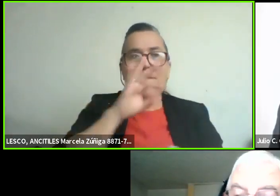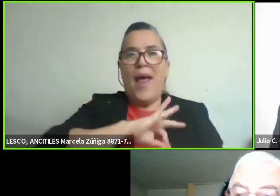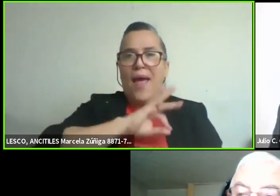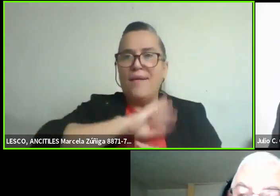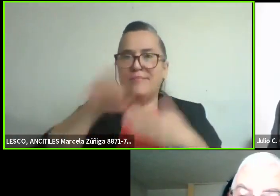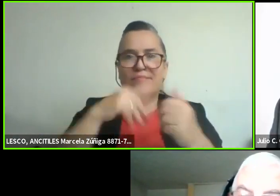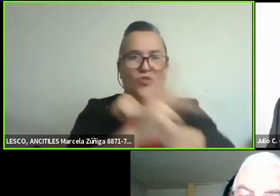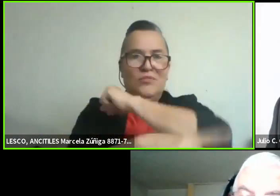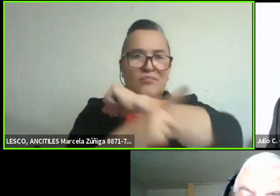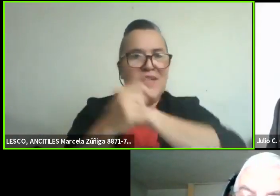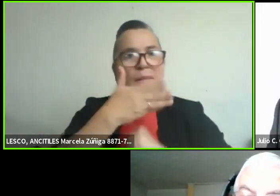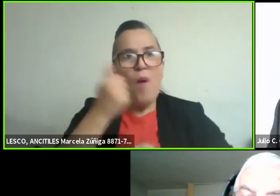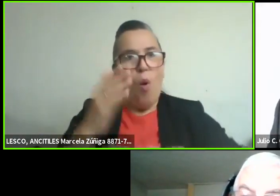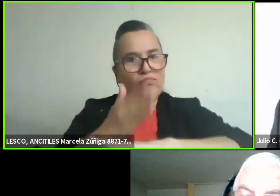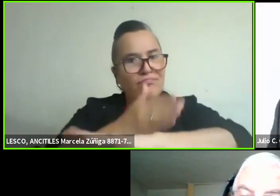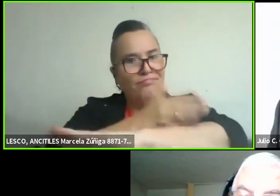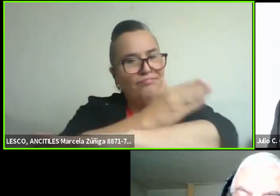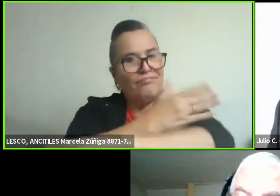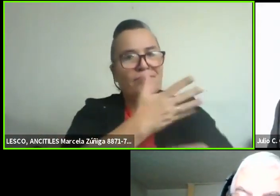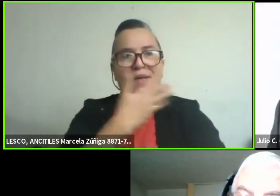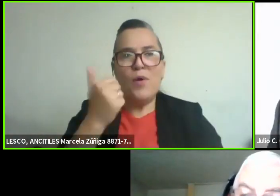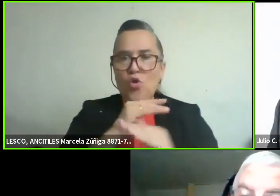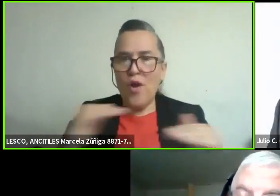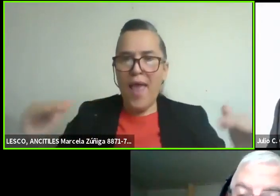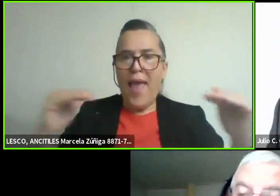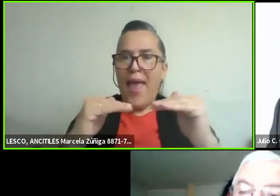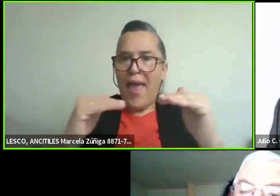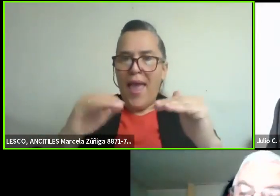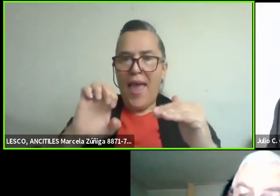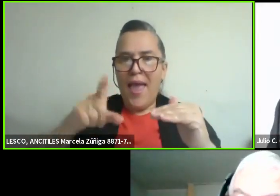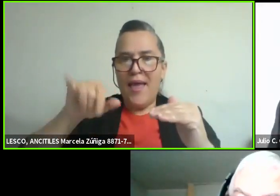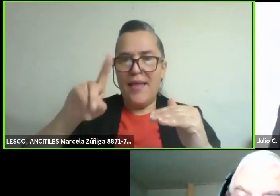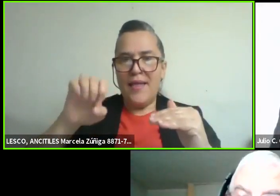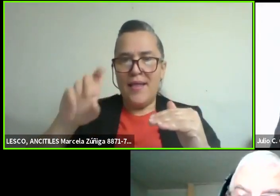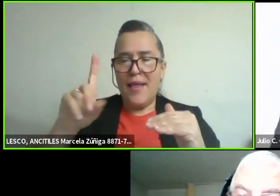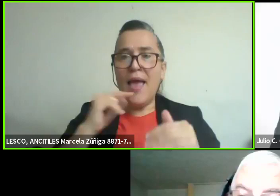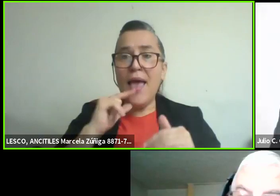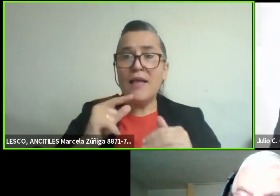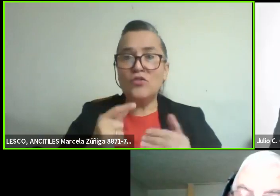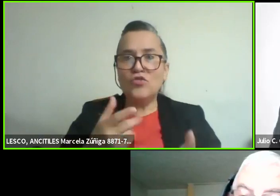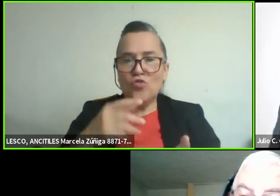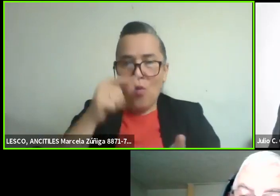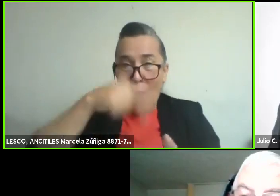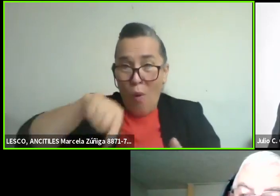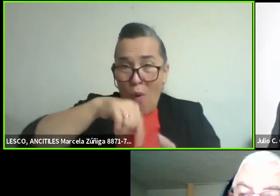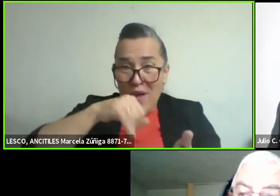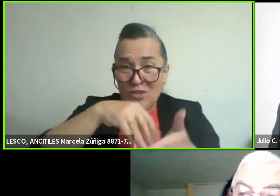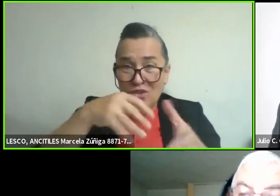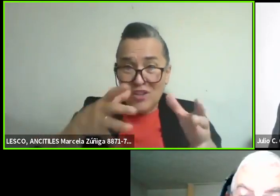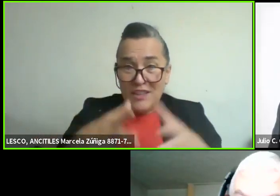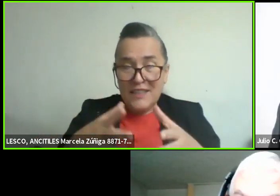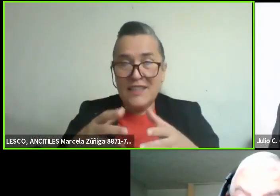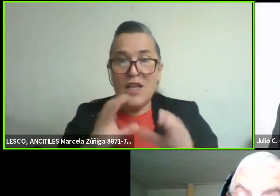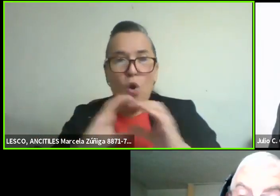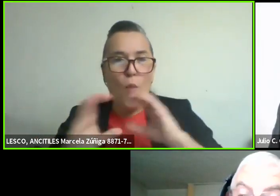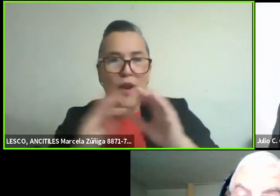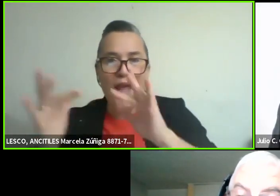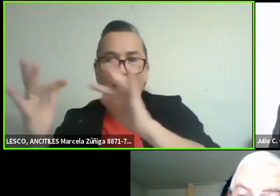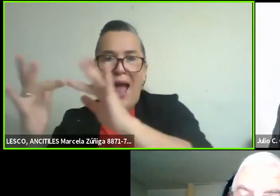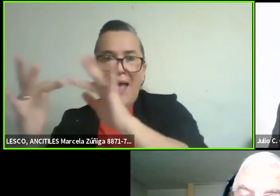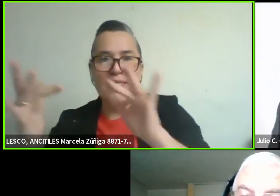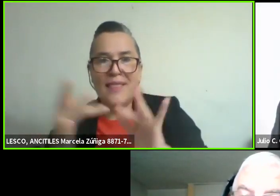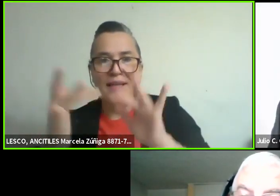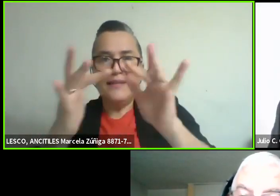país para mayor prosperidad y para mayor equidad de manera que esos vasos comunicantes entre los sectores universitarios y los sectores